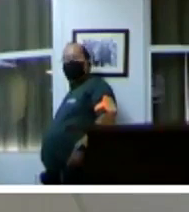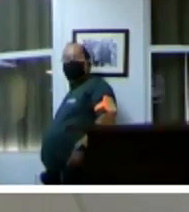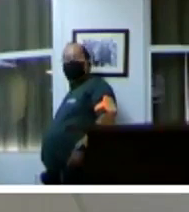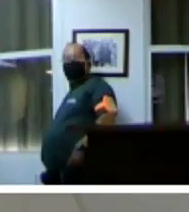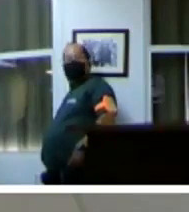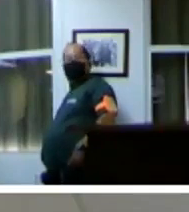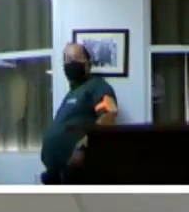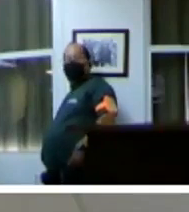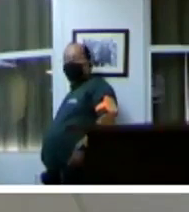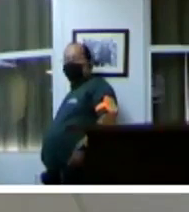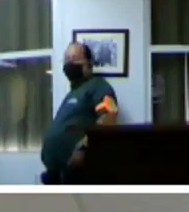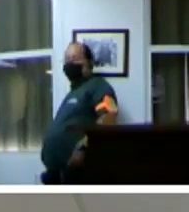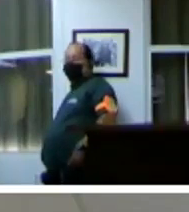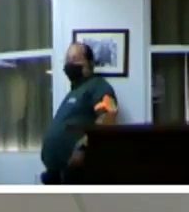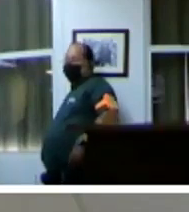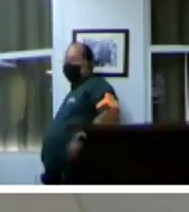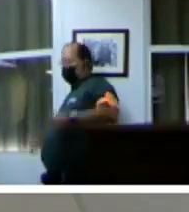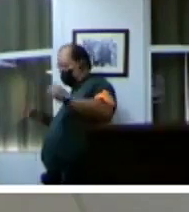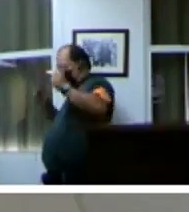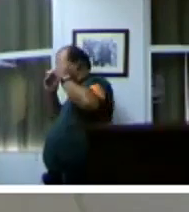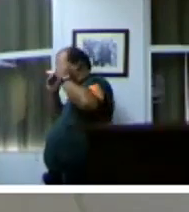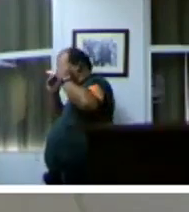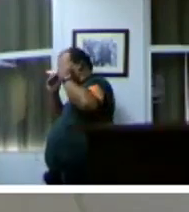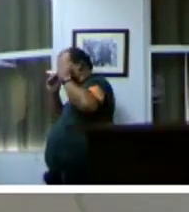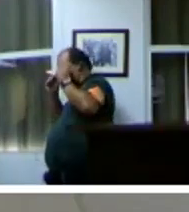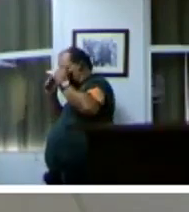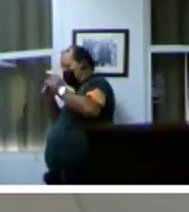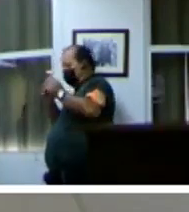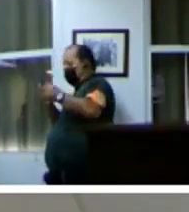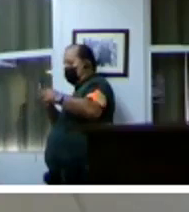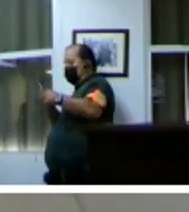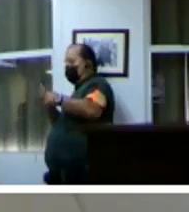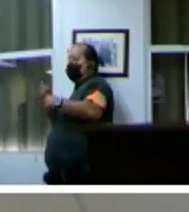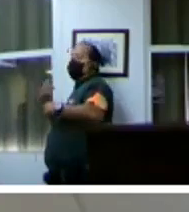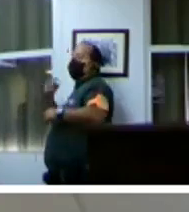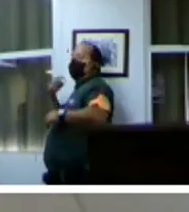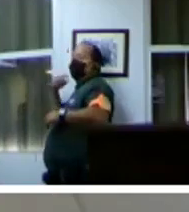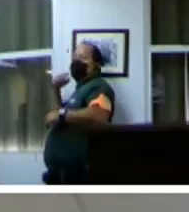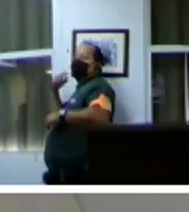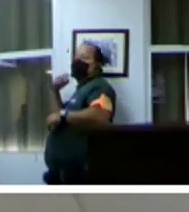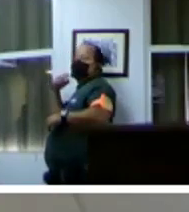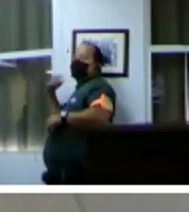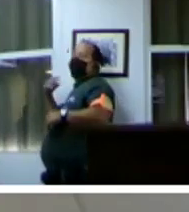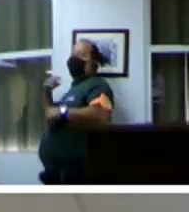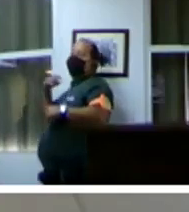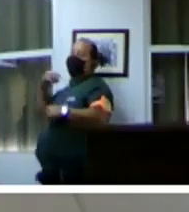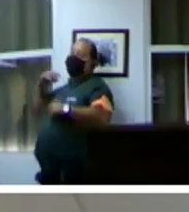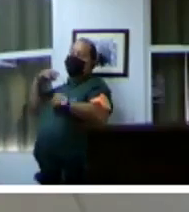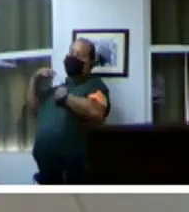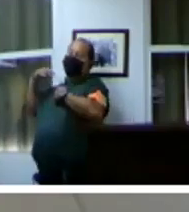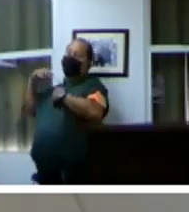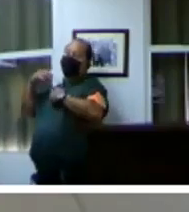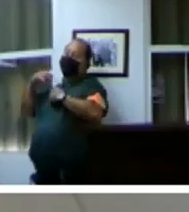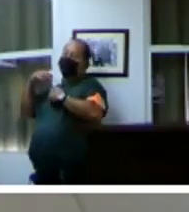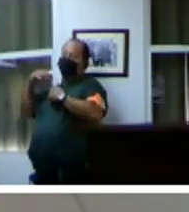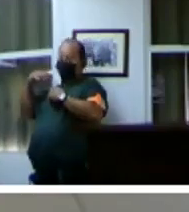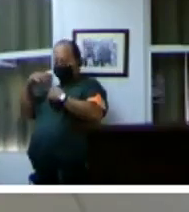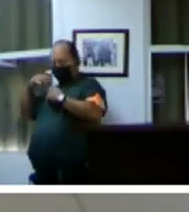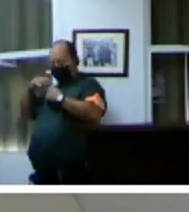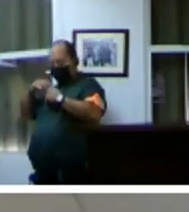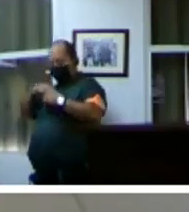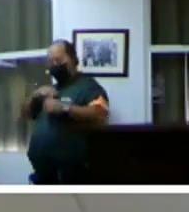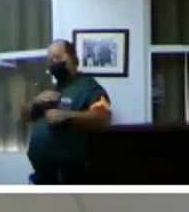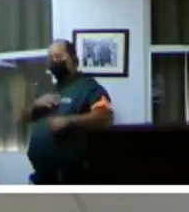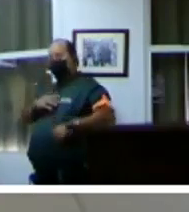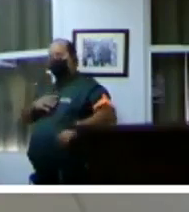de proyectos, ¿verdad? Pero esto es mantenimiento. Mantenimiento no tiene que ver con construcción de proyectos. Claro que tiene que ver en el sentido que